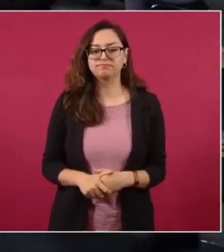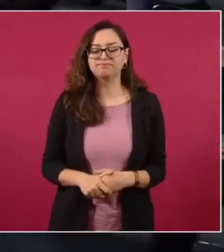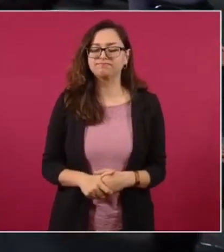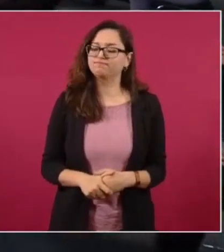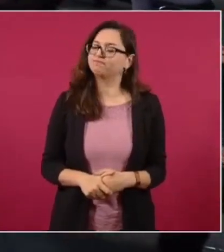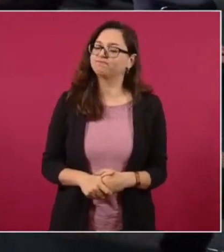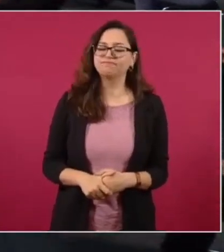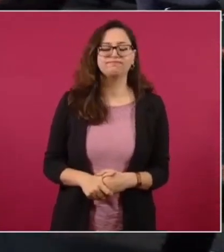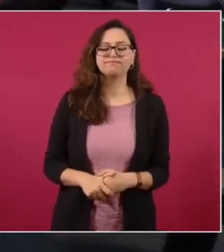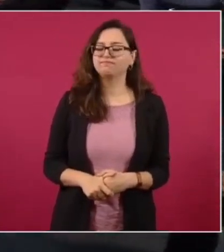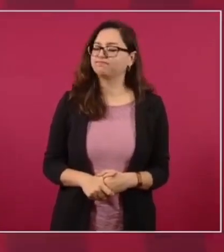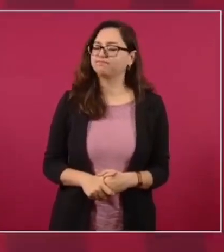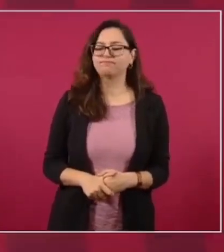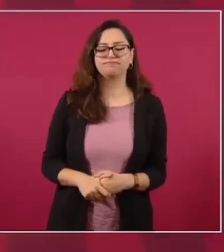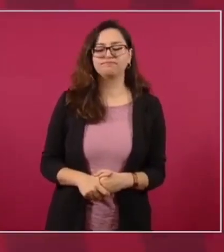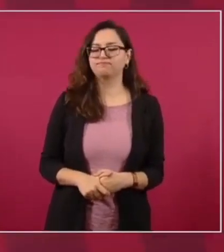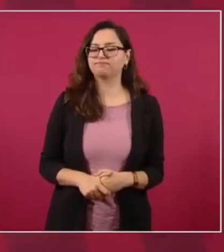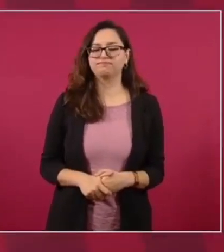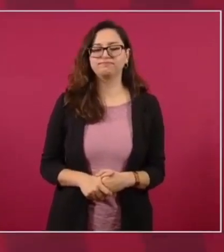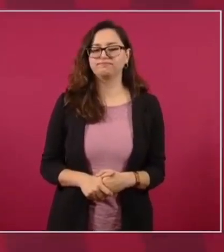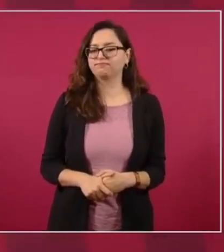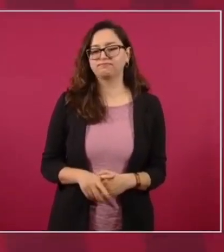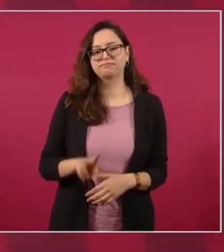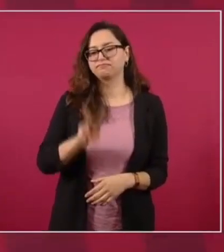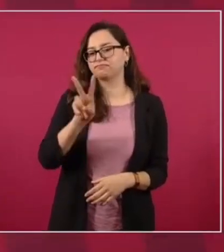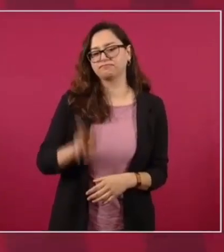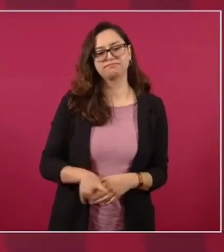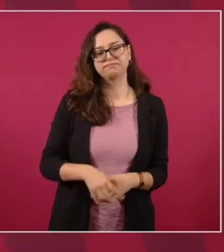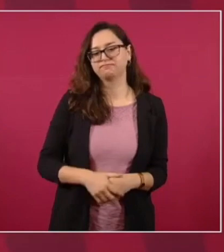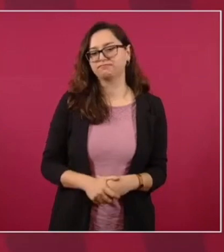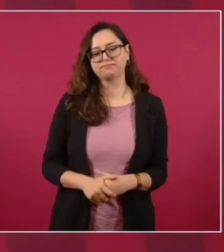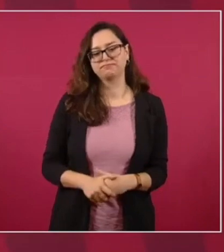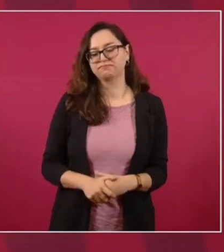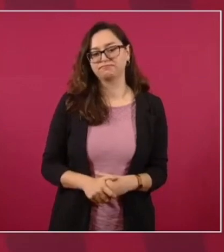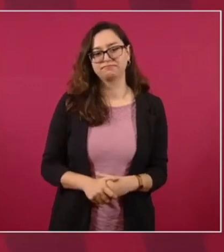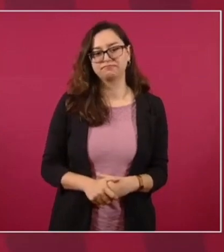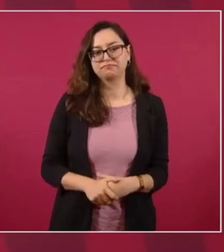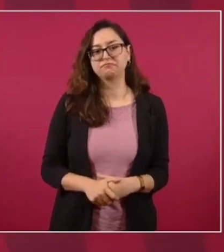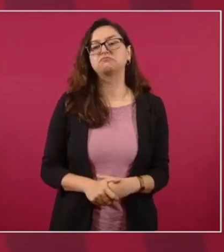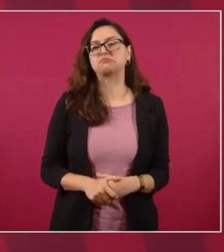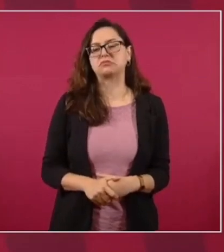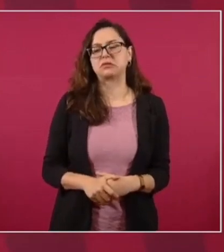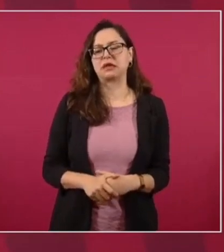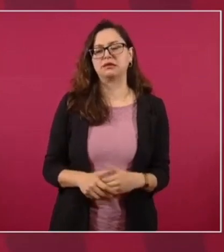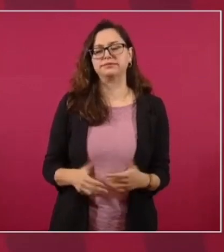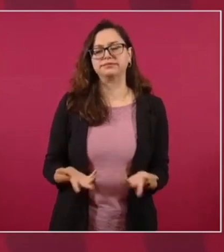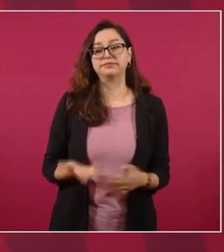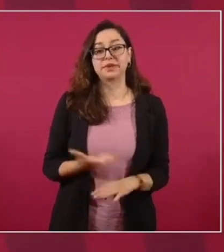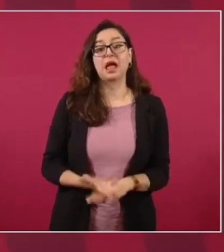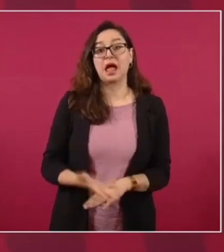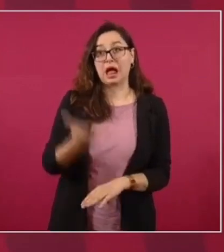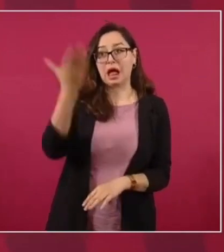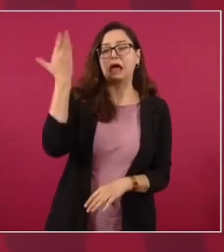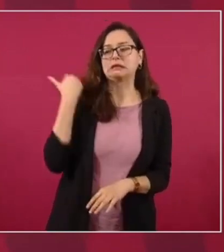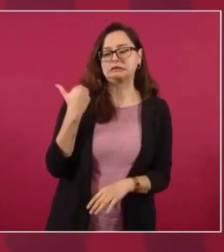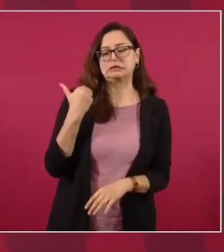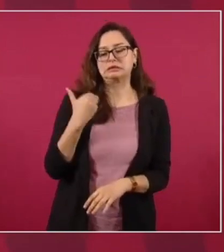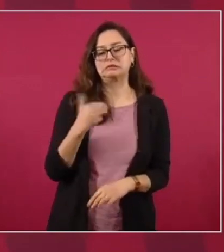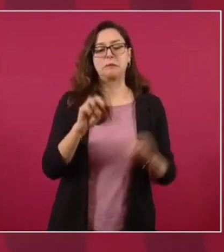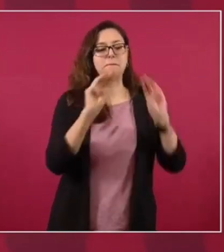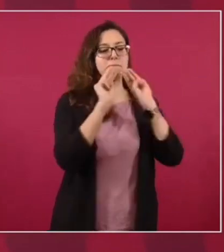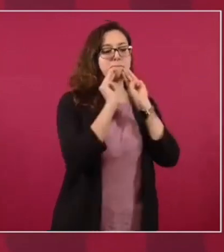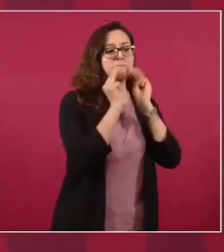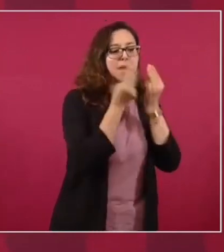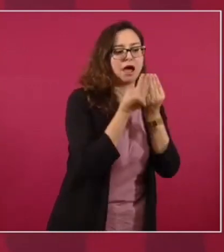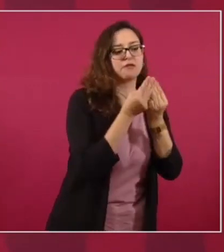mismo, no está diciendo la verdad. Antes sí había